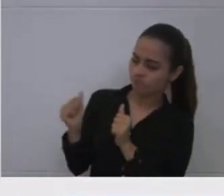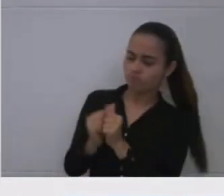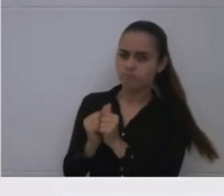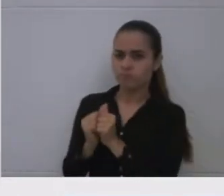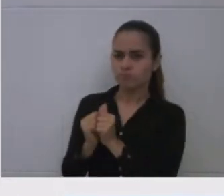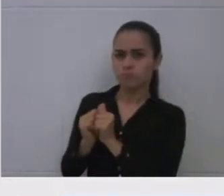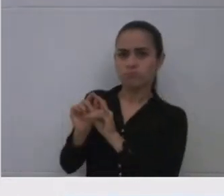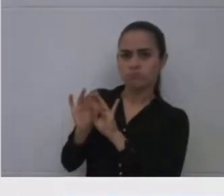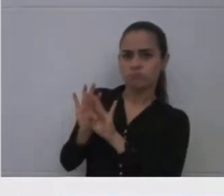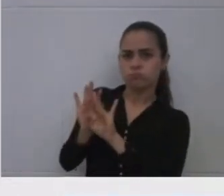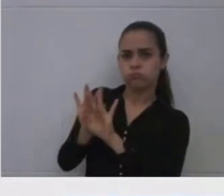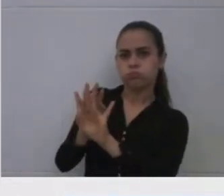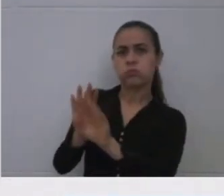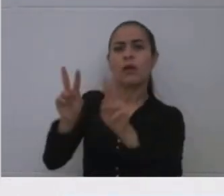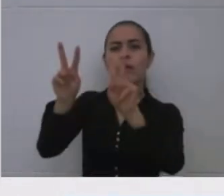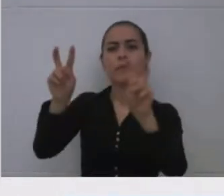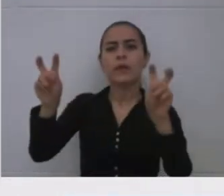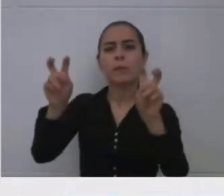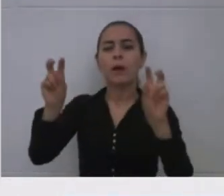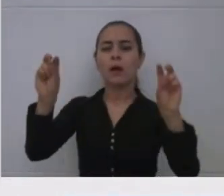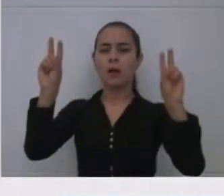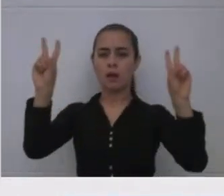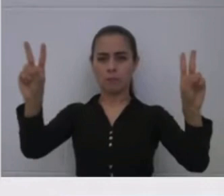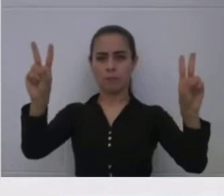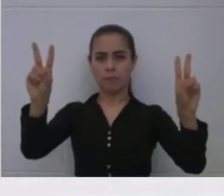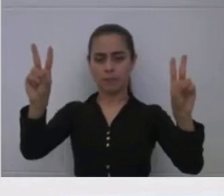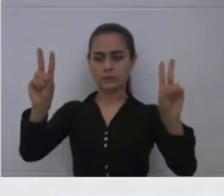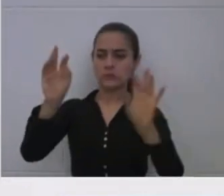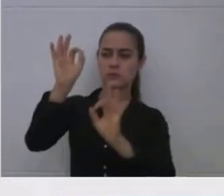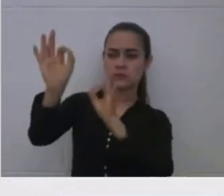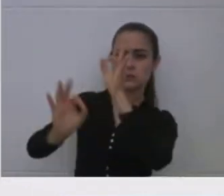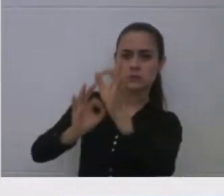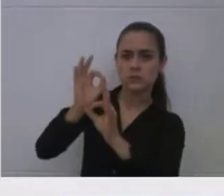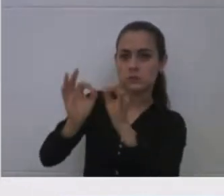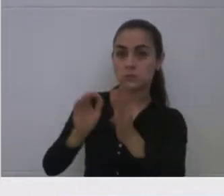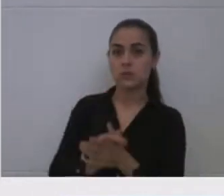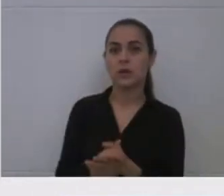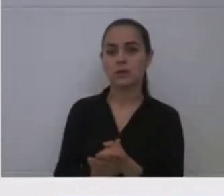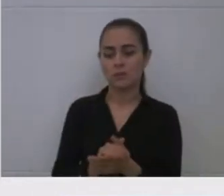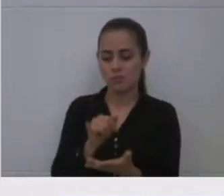en defensa de la paz de este país. Yo hoy estoy votando por una persona con la que me movilicé